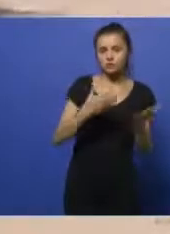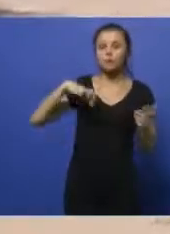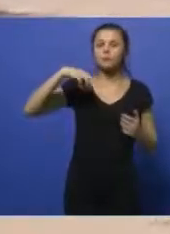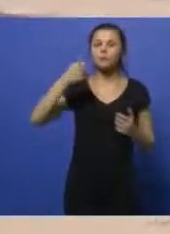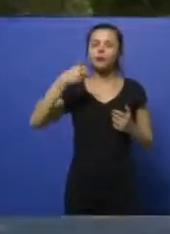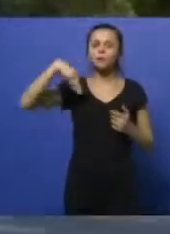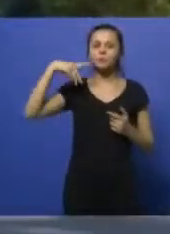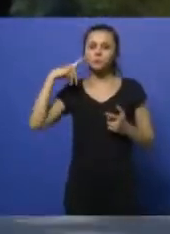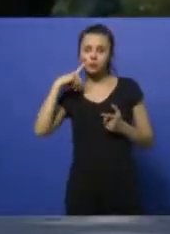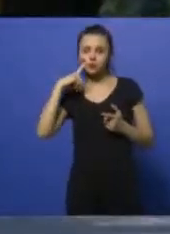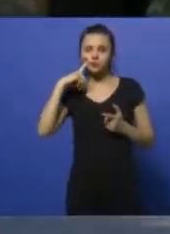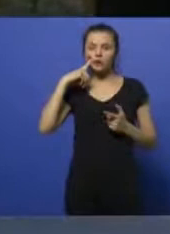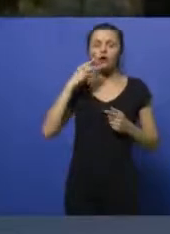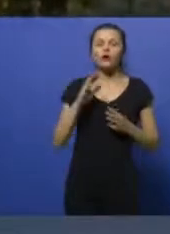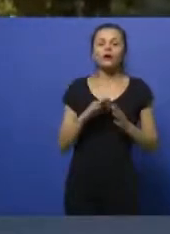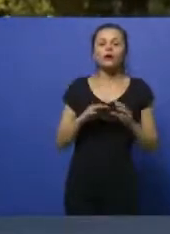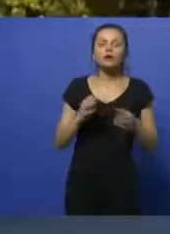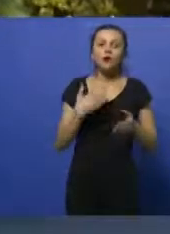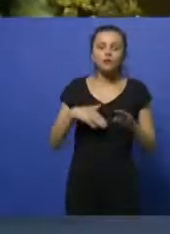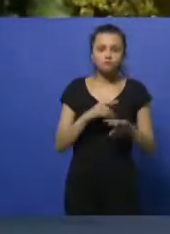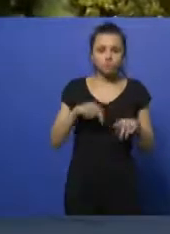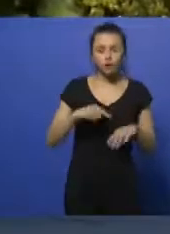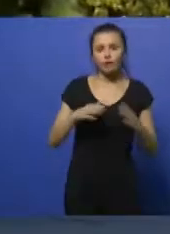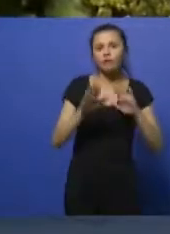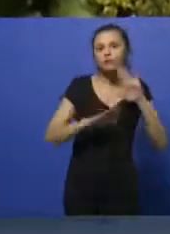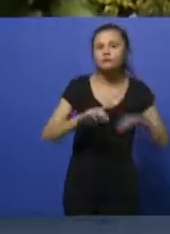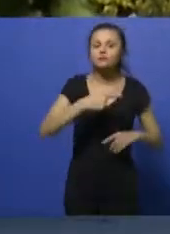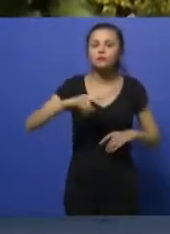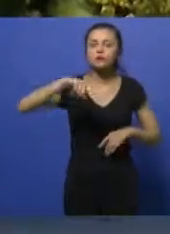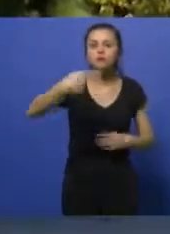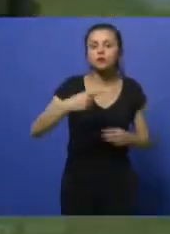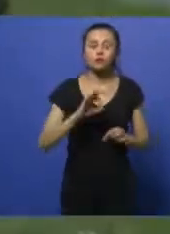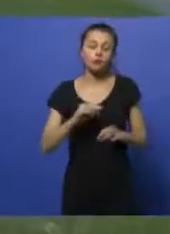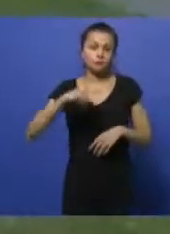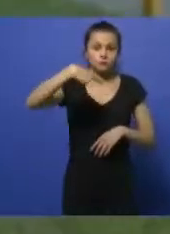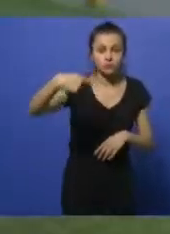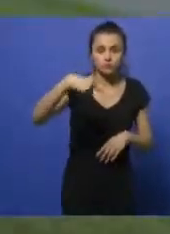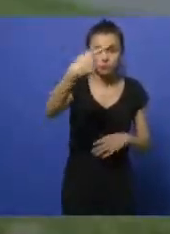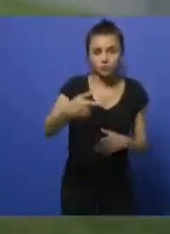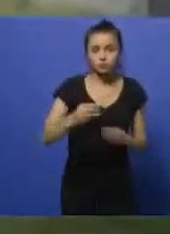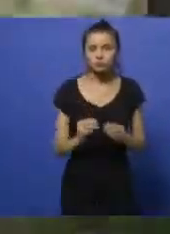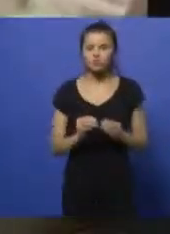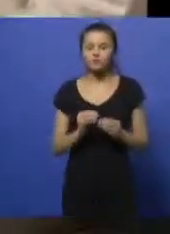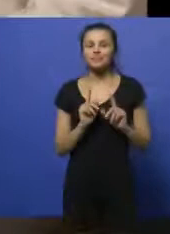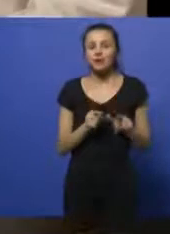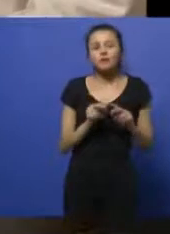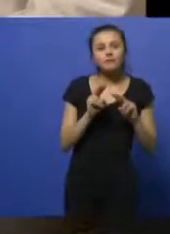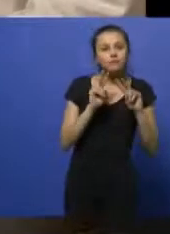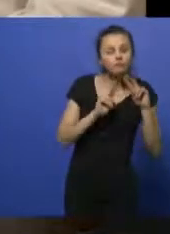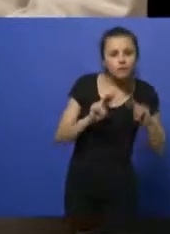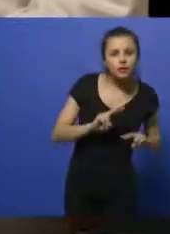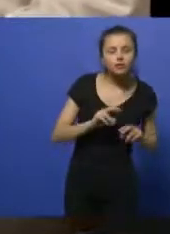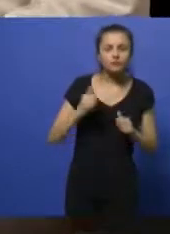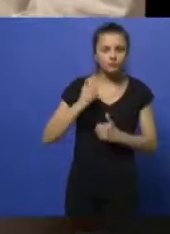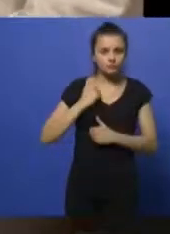cómo van a ser la jornada de la semana que viene y de la próxima. Uh-huh. Con los compañeros y, por supuesto, abordando lo que va pasando en fabricaciones. La semana